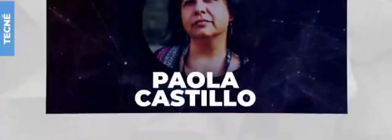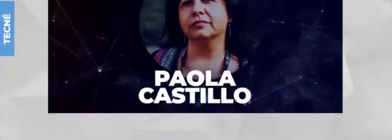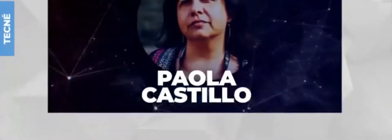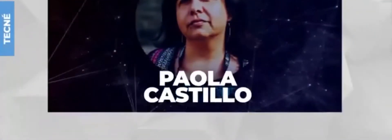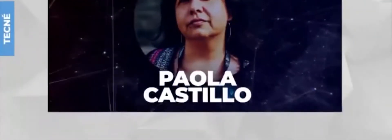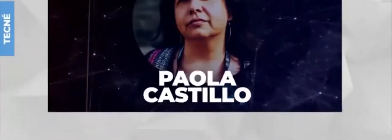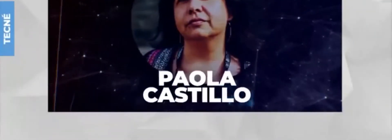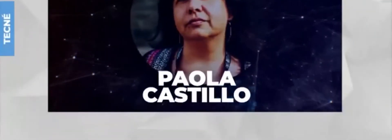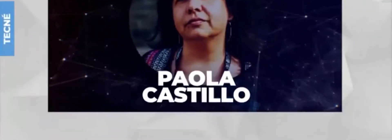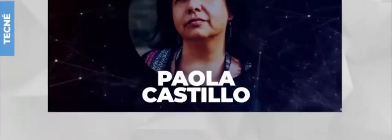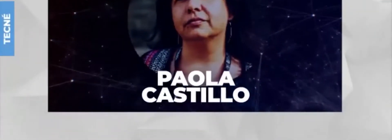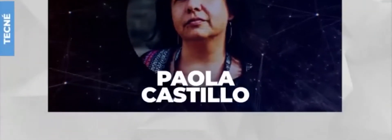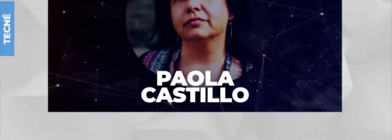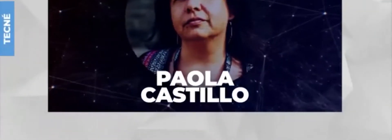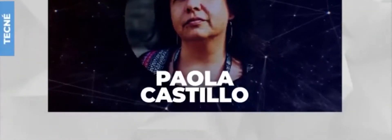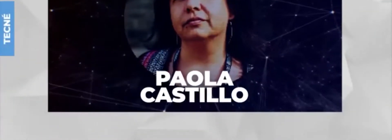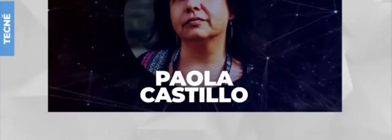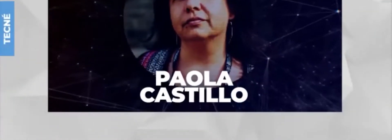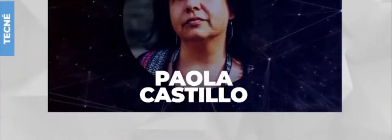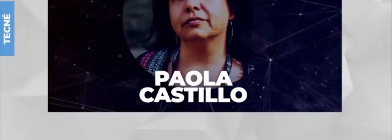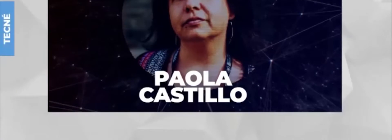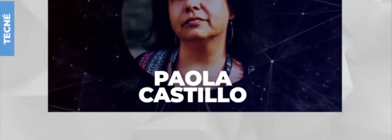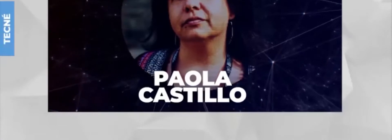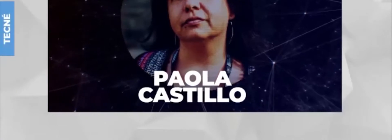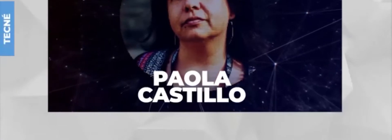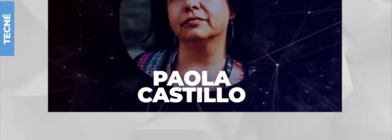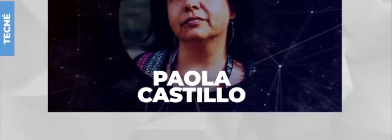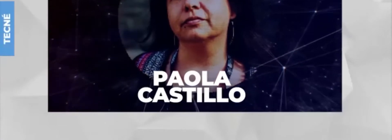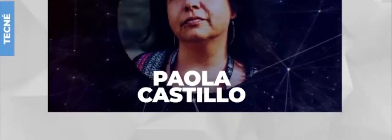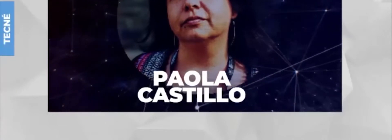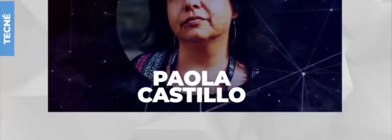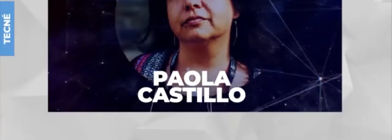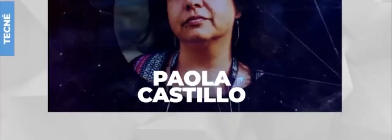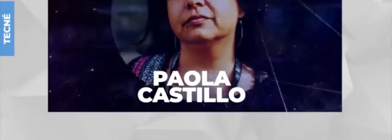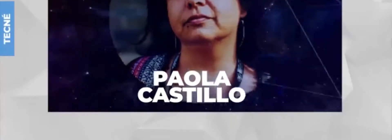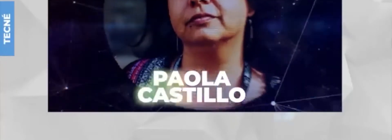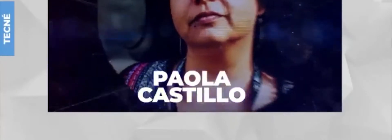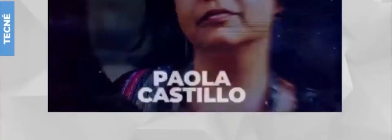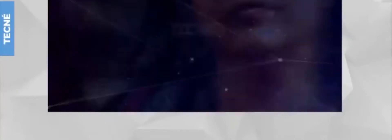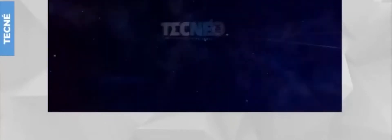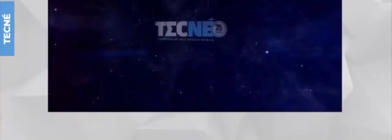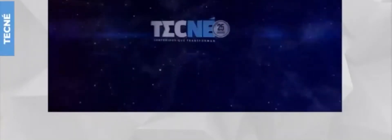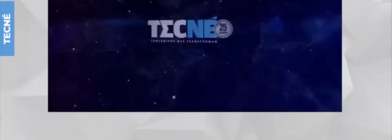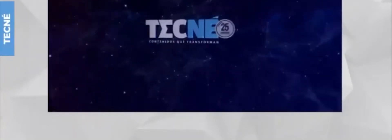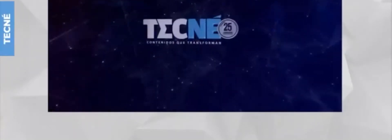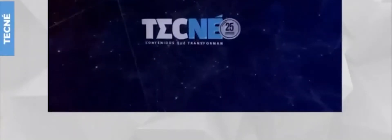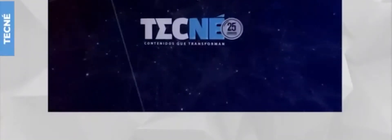paola castillo producción ejecutiva en el cine documental una clave para el impacto de la hora